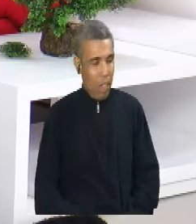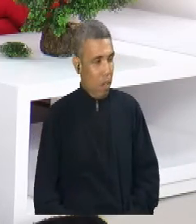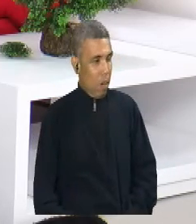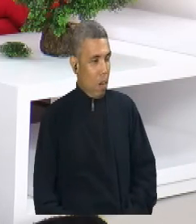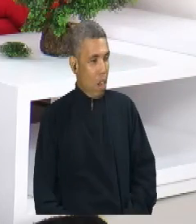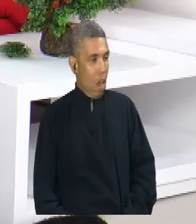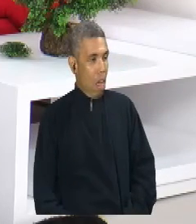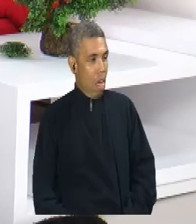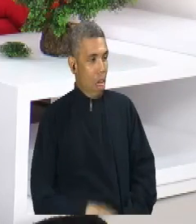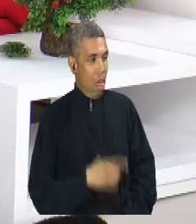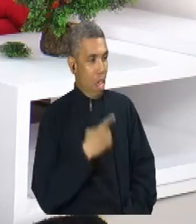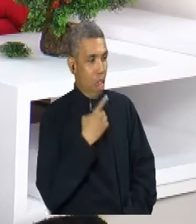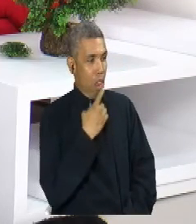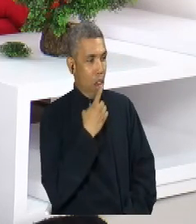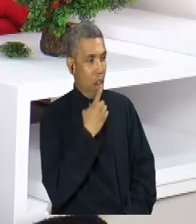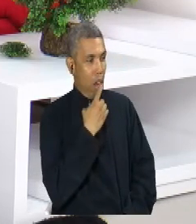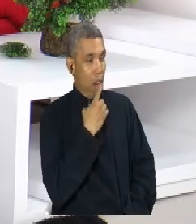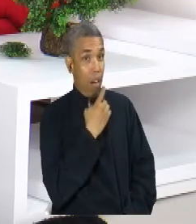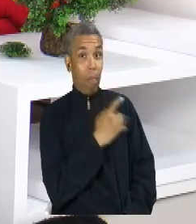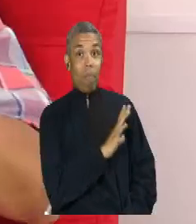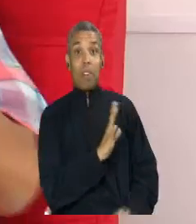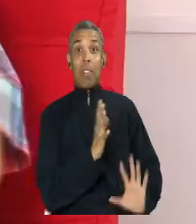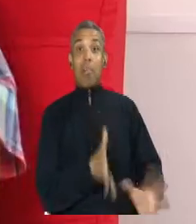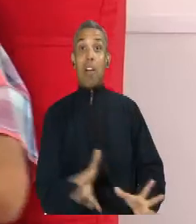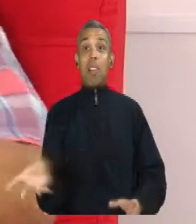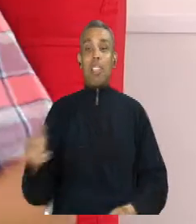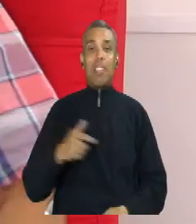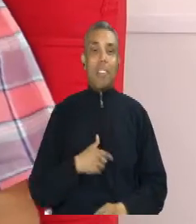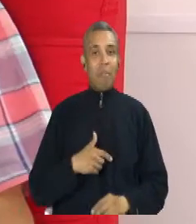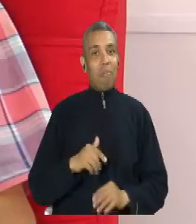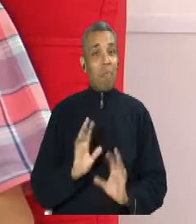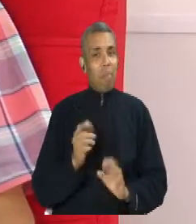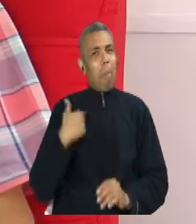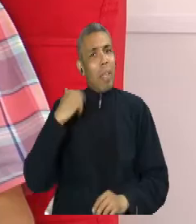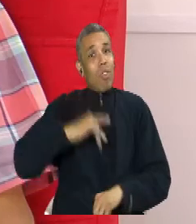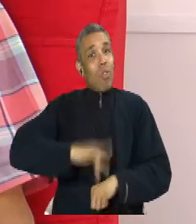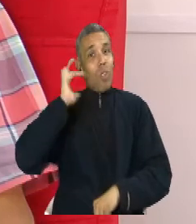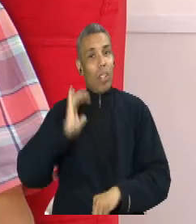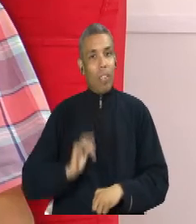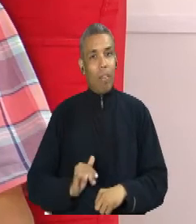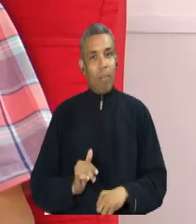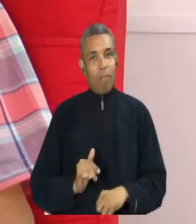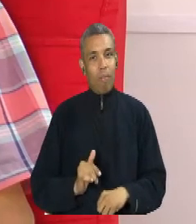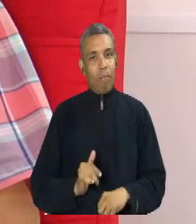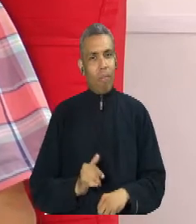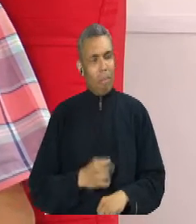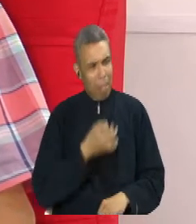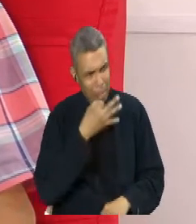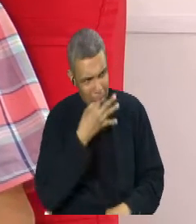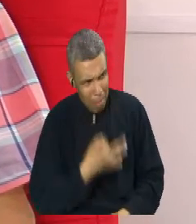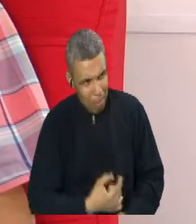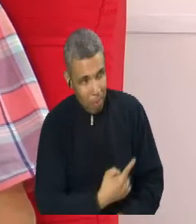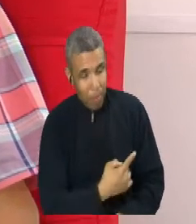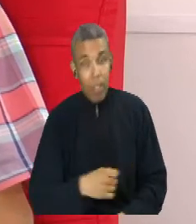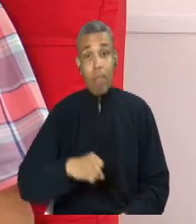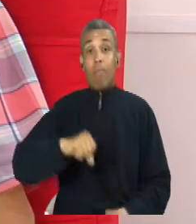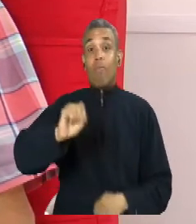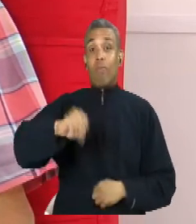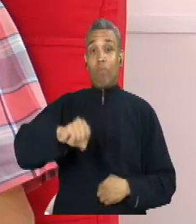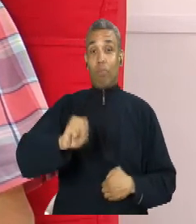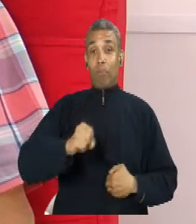el niño tiene dentro de su formación de tipo psicosocial